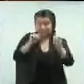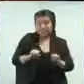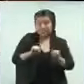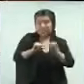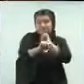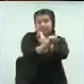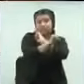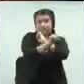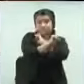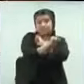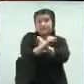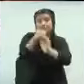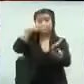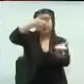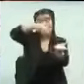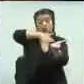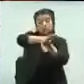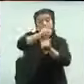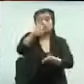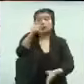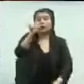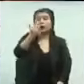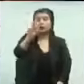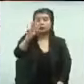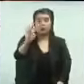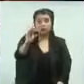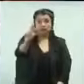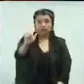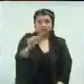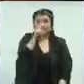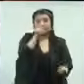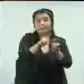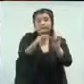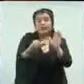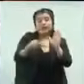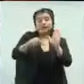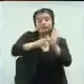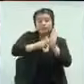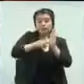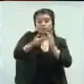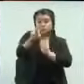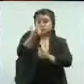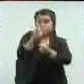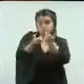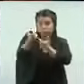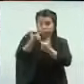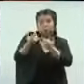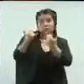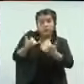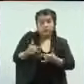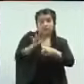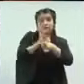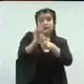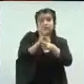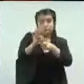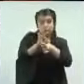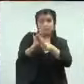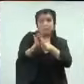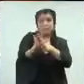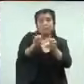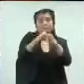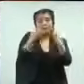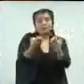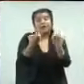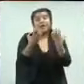Entonces se repararon los que se podían reparar, se ubicaron adecuadamente y están funcionando. El equipo está trabajando por recuperar el